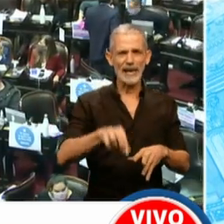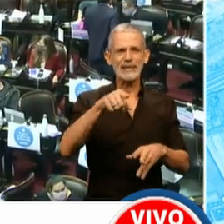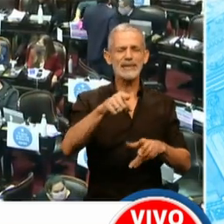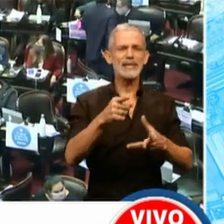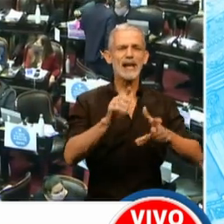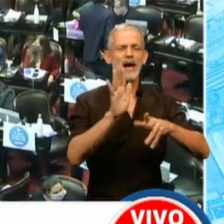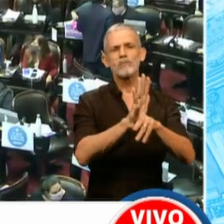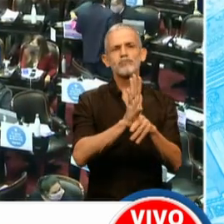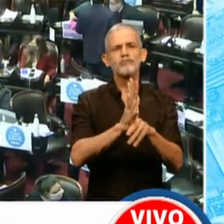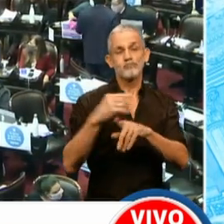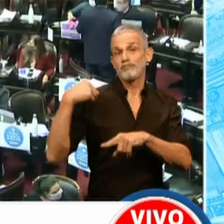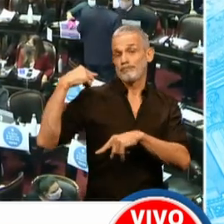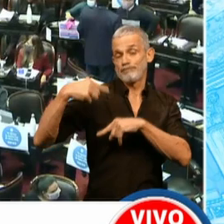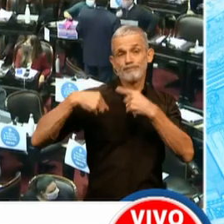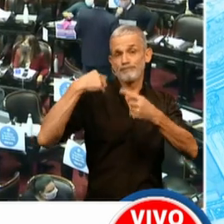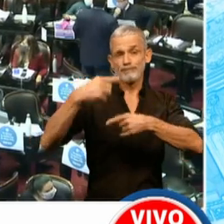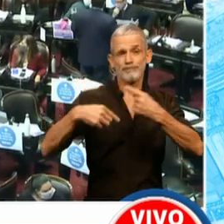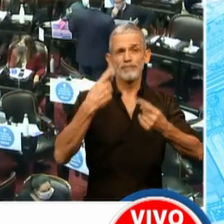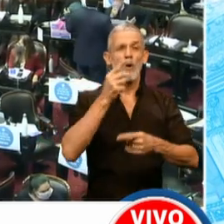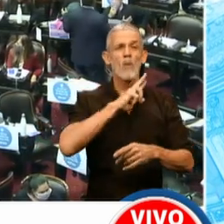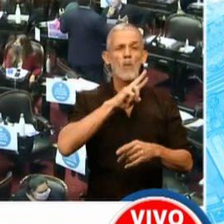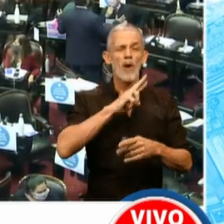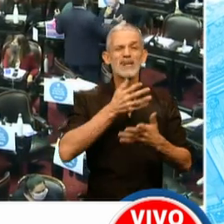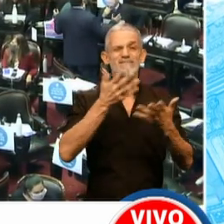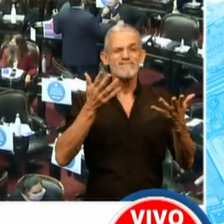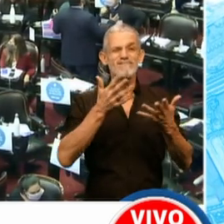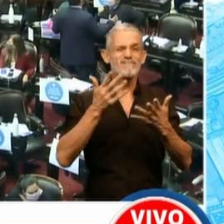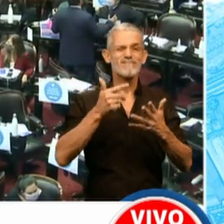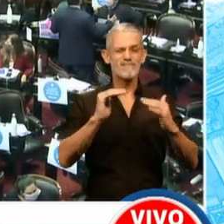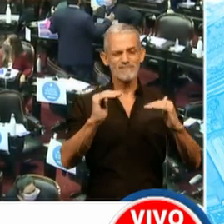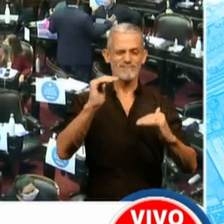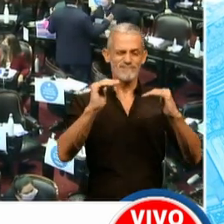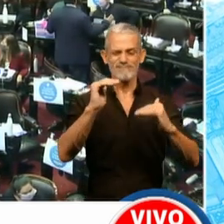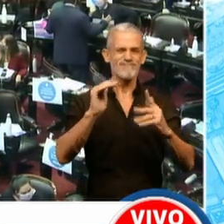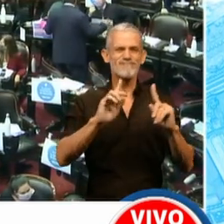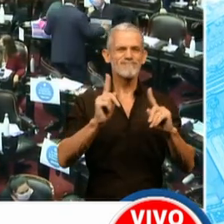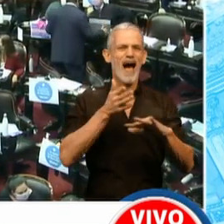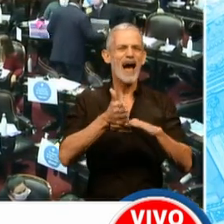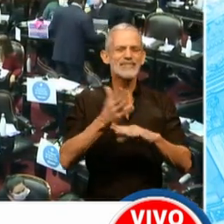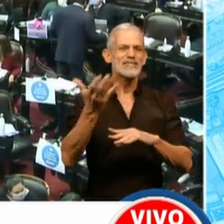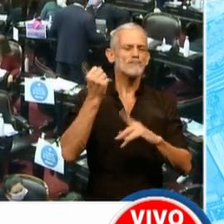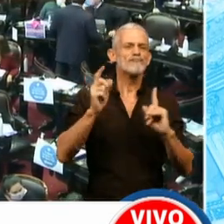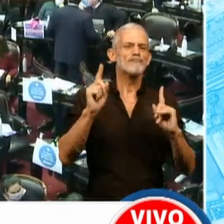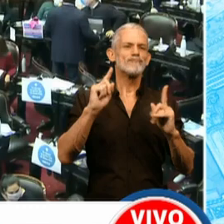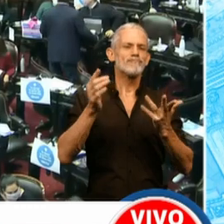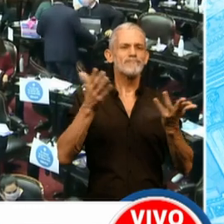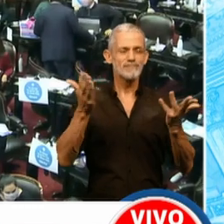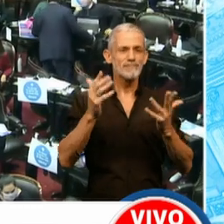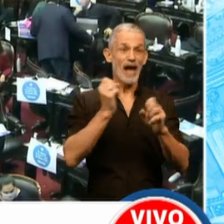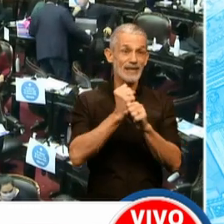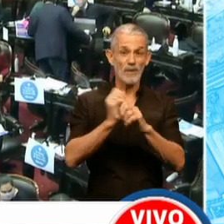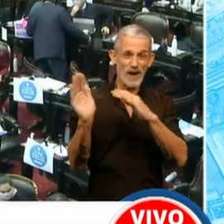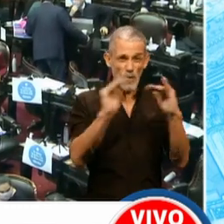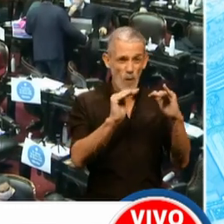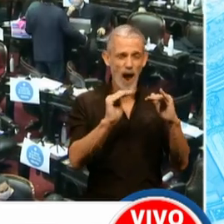cultura sumamente tradicional donde las mujeres no teníamos el mismo acceso y de hablar de hacer una misma tarea